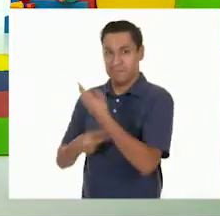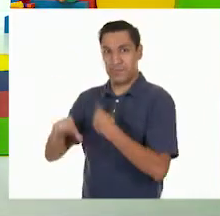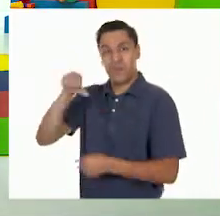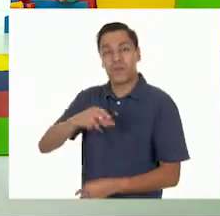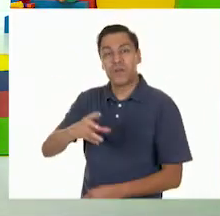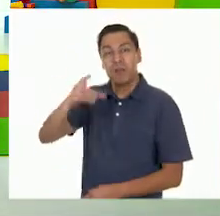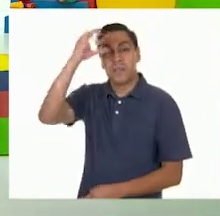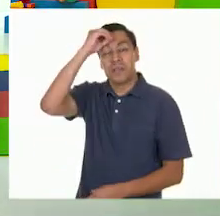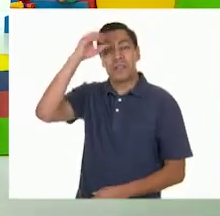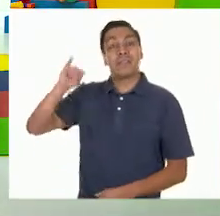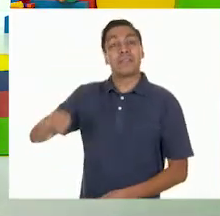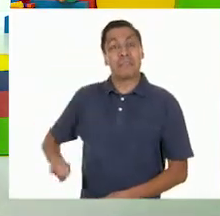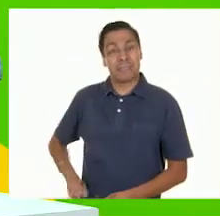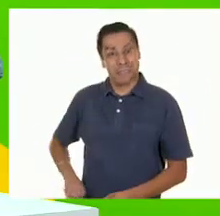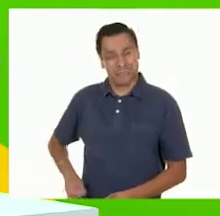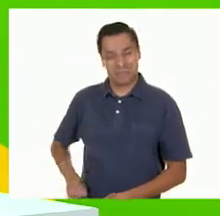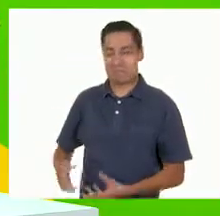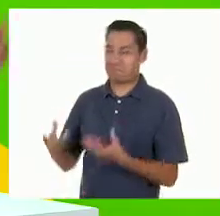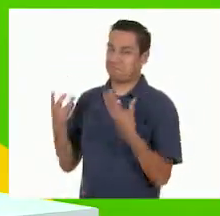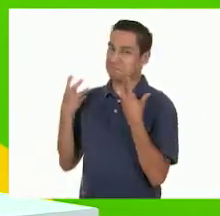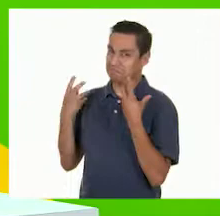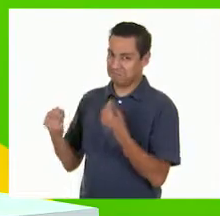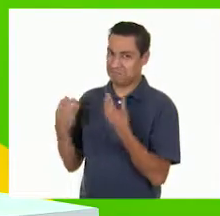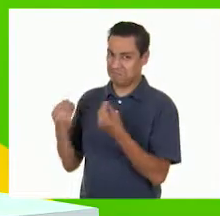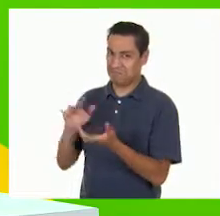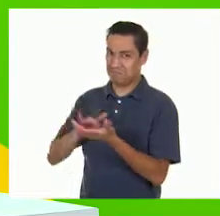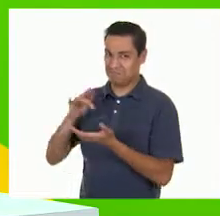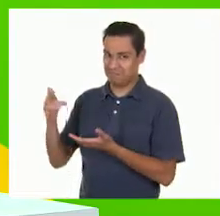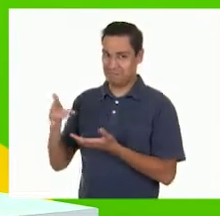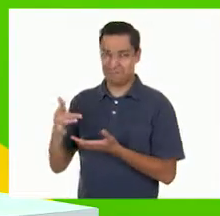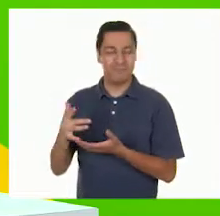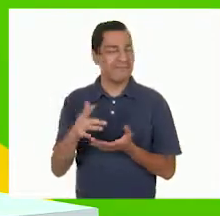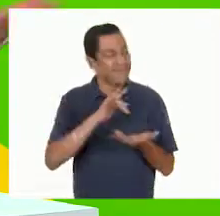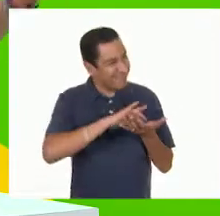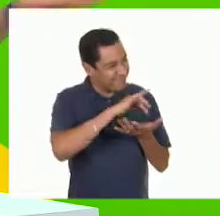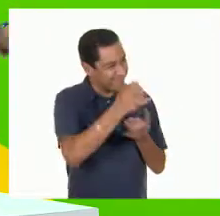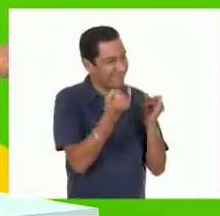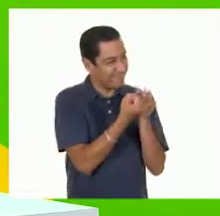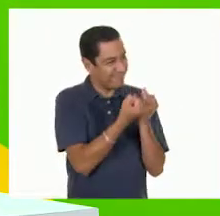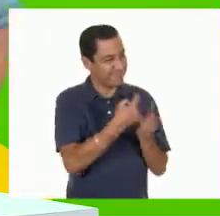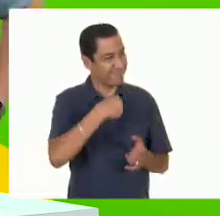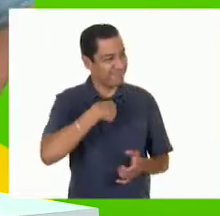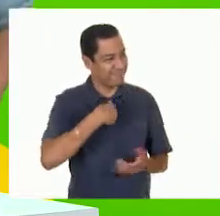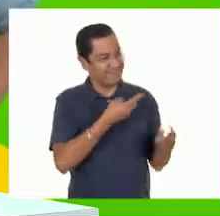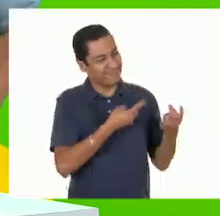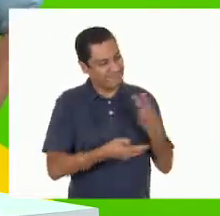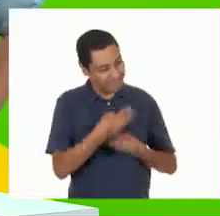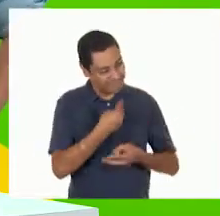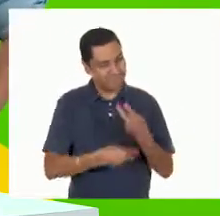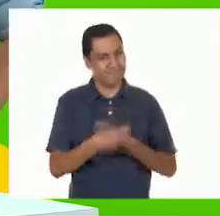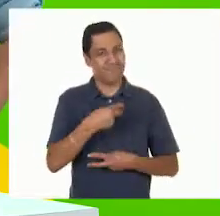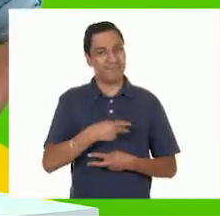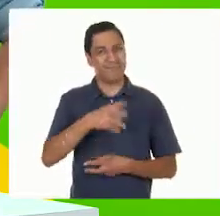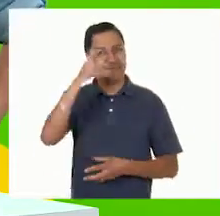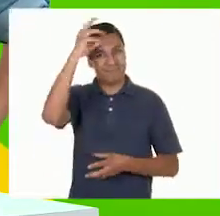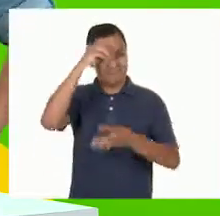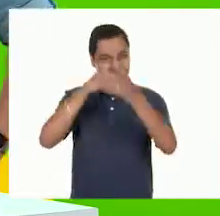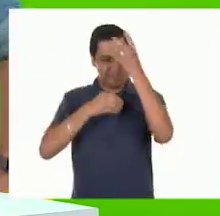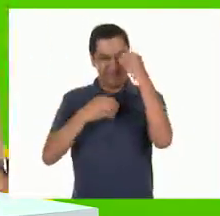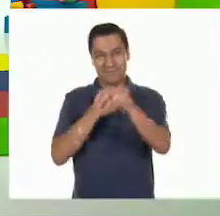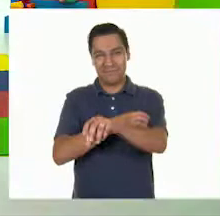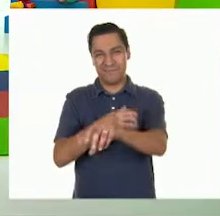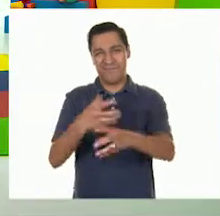interesante gracias también me encantó haber estado en este programa con ustedes fue muy divertido y también aprendimos demasiado